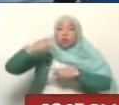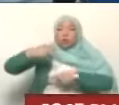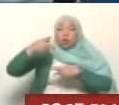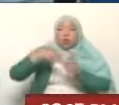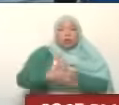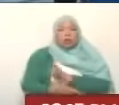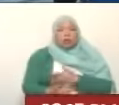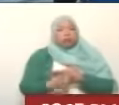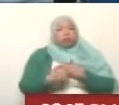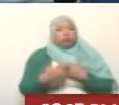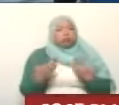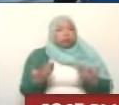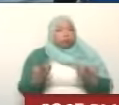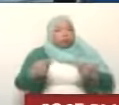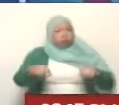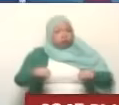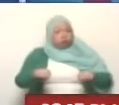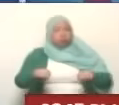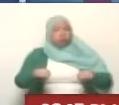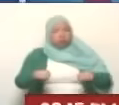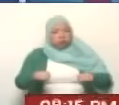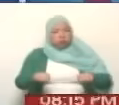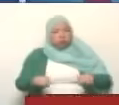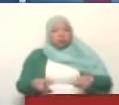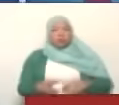TikTok? Imagínense ustedes